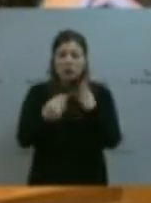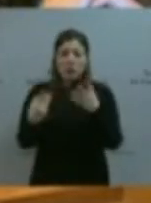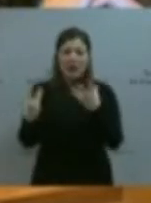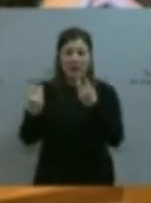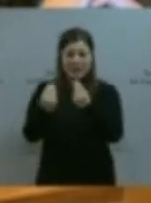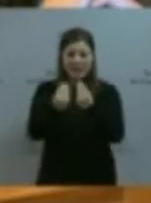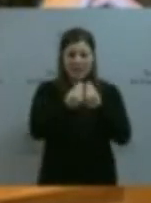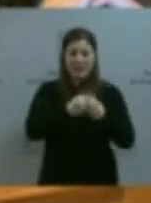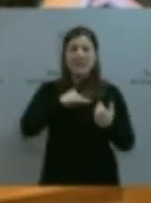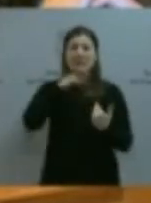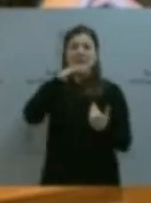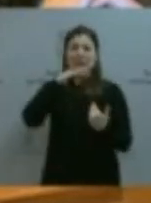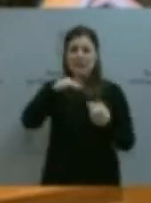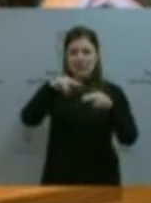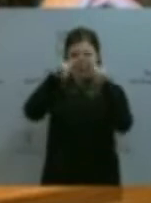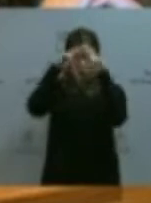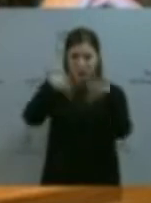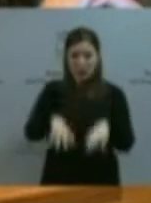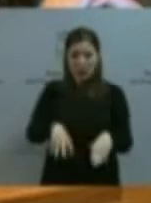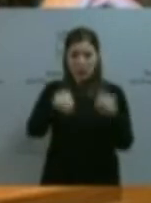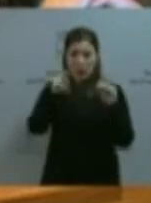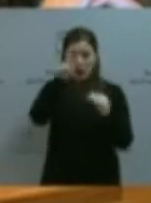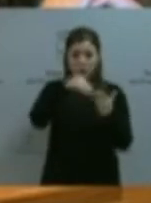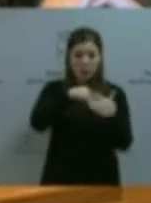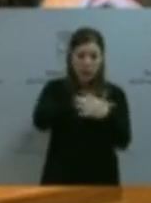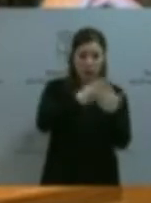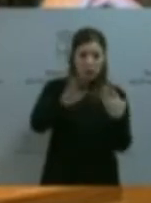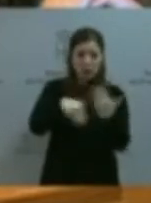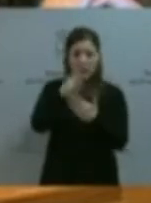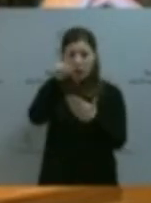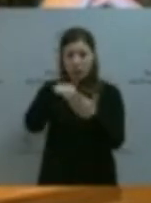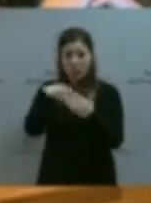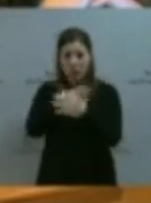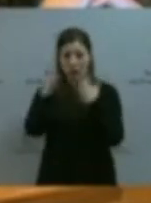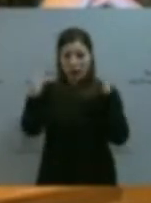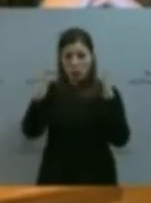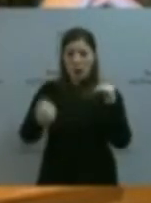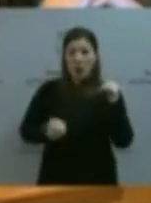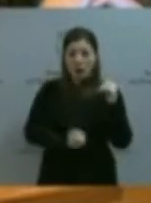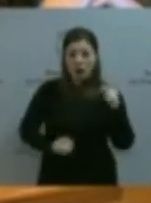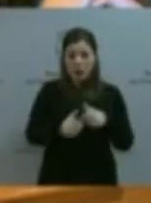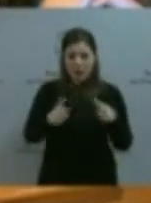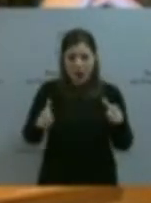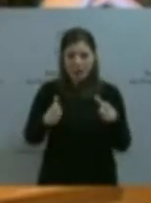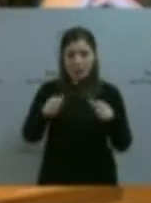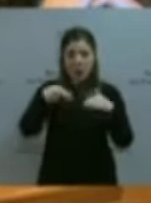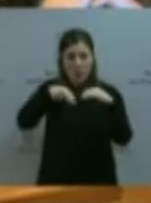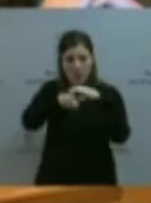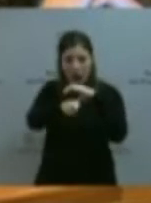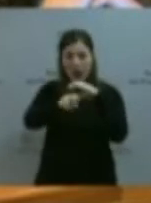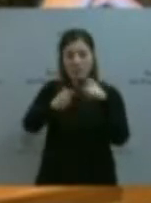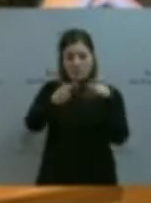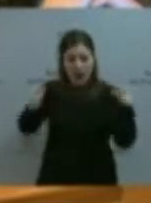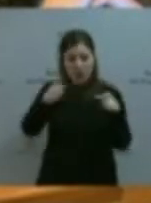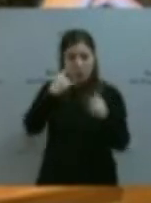diciembre de 2019 han aumentado las esperas en ecografías, en TAC, en resonancias magnéticas. Un ejemplo, ¿no? En resonancia magnética, 300 personas más en